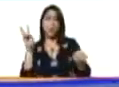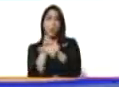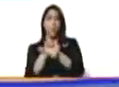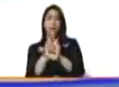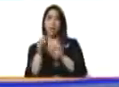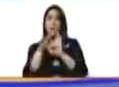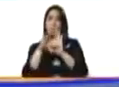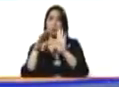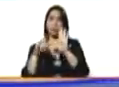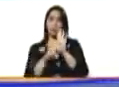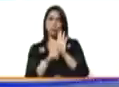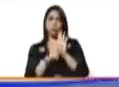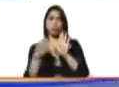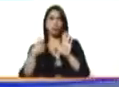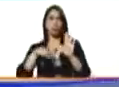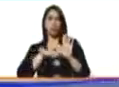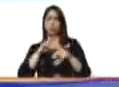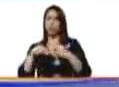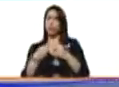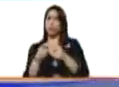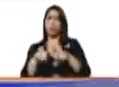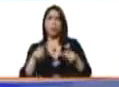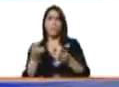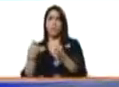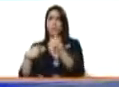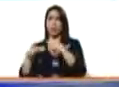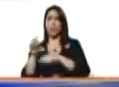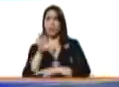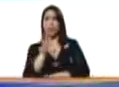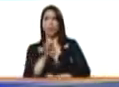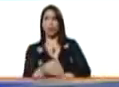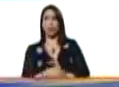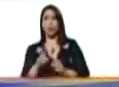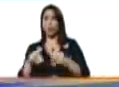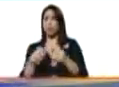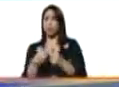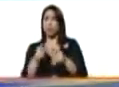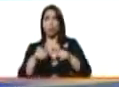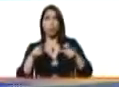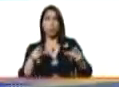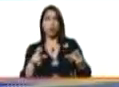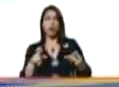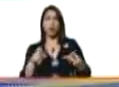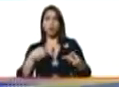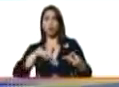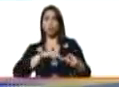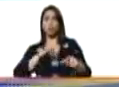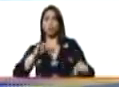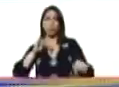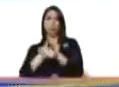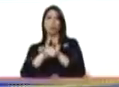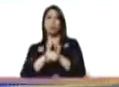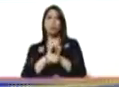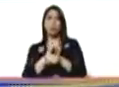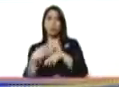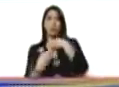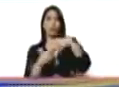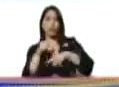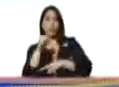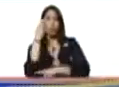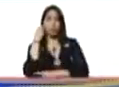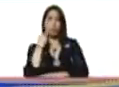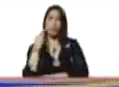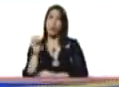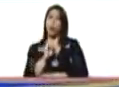en ninguna parte vamos a vender el país, que en ninguna parte vamos a traicionar a la Revolución Bolivariana o a nuestro